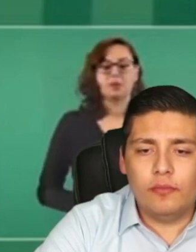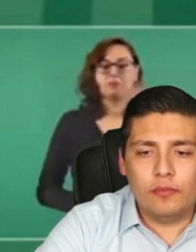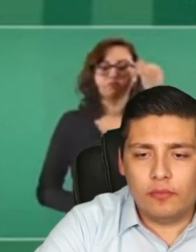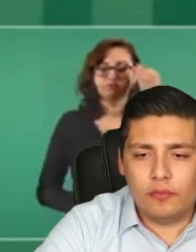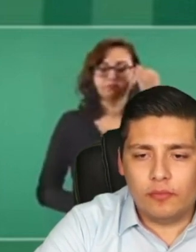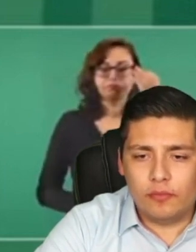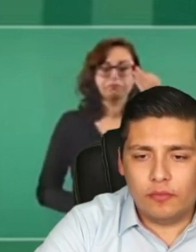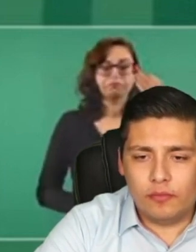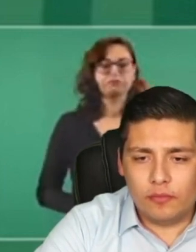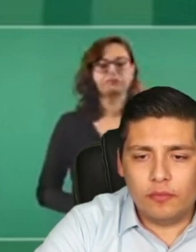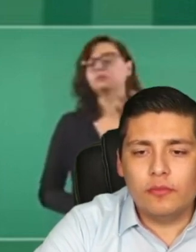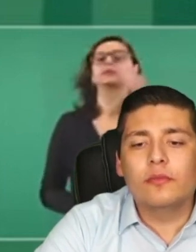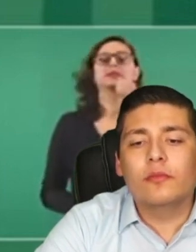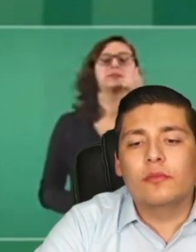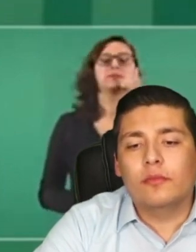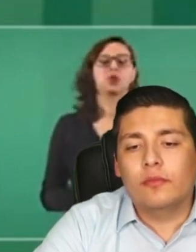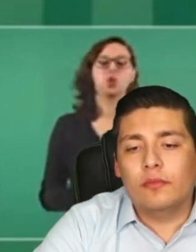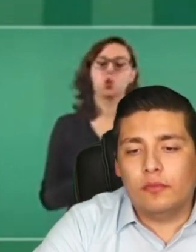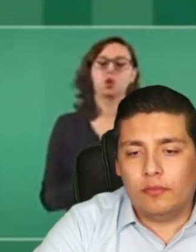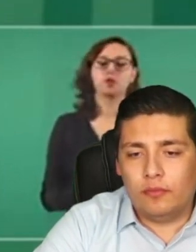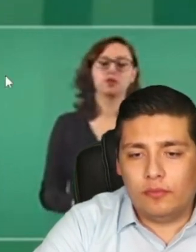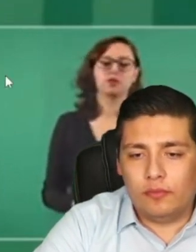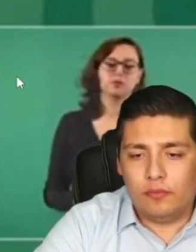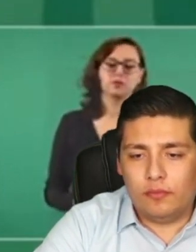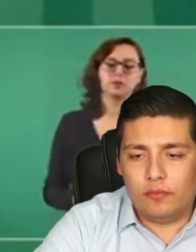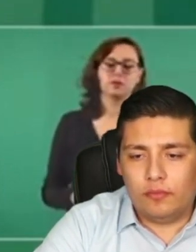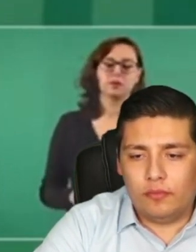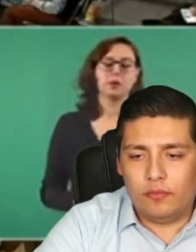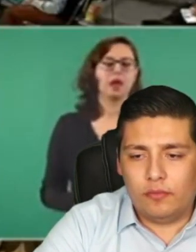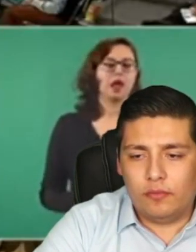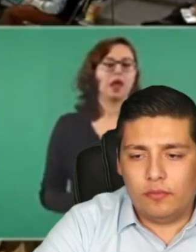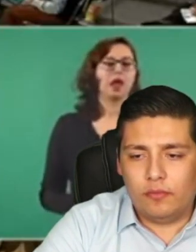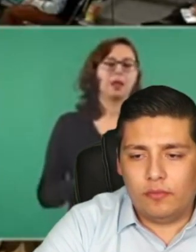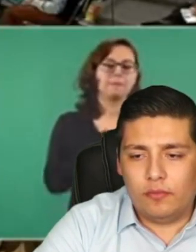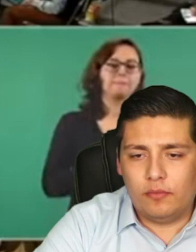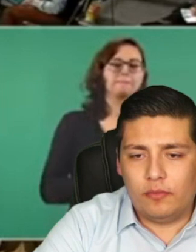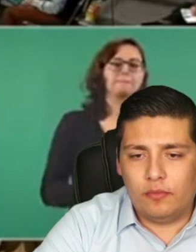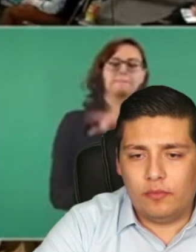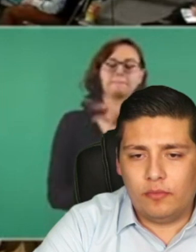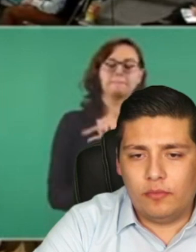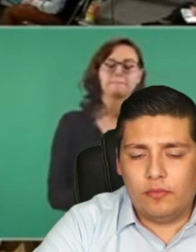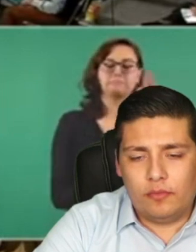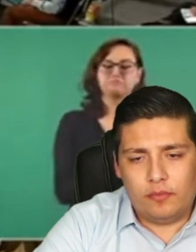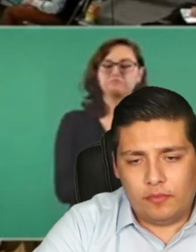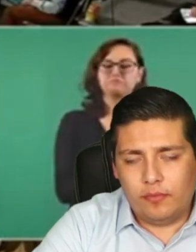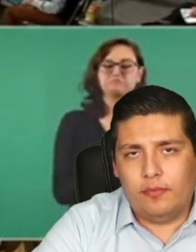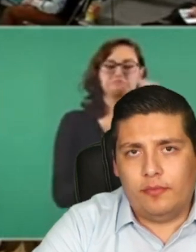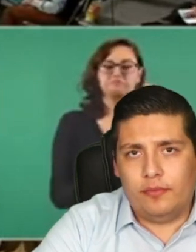no le va bien a los gobiernos. Siempre ganan las empresas y los particulares.